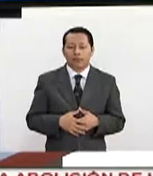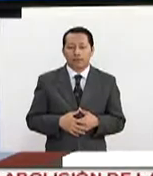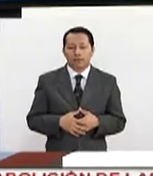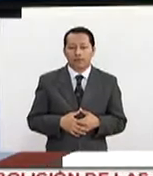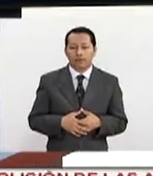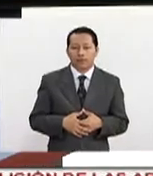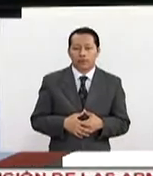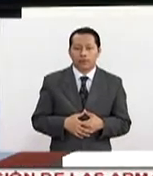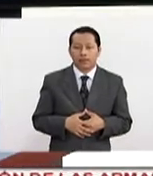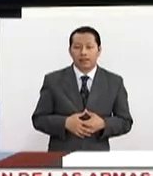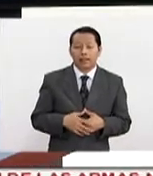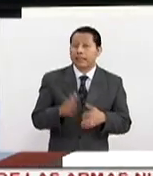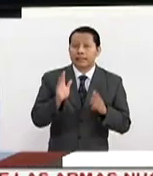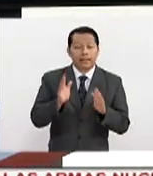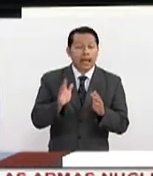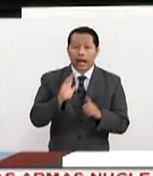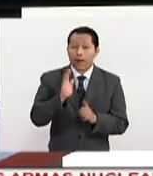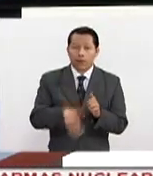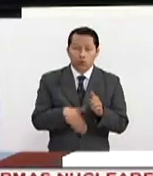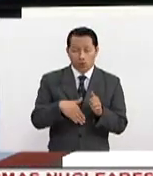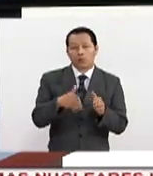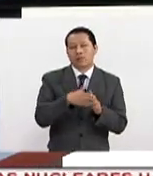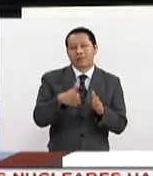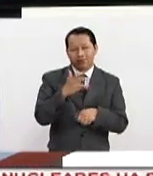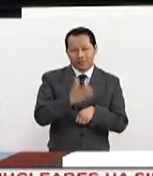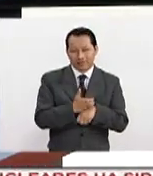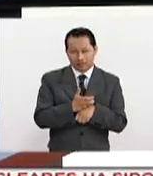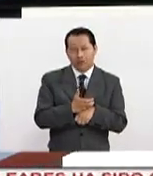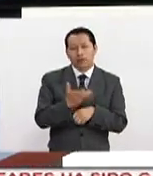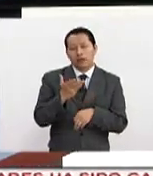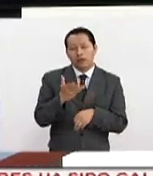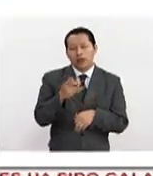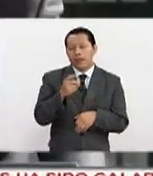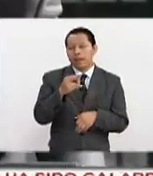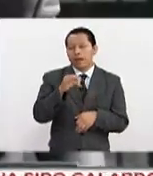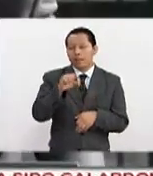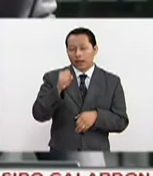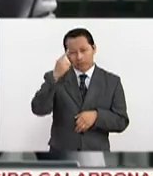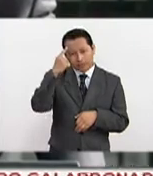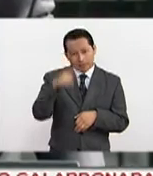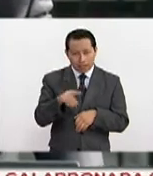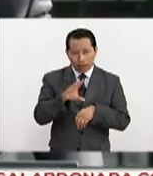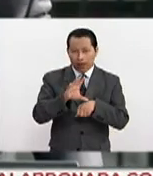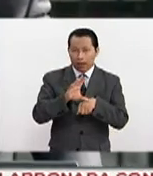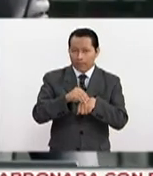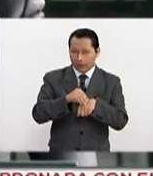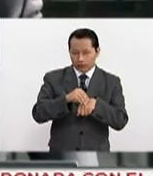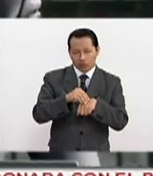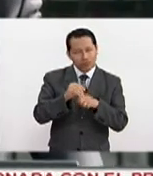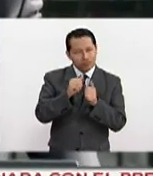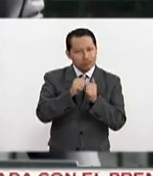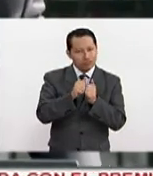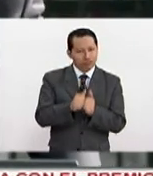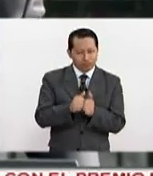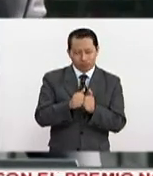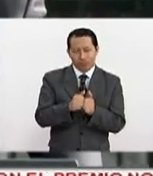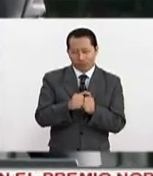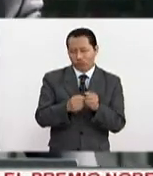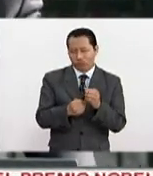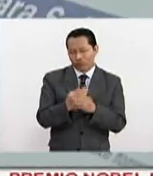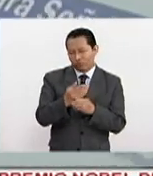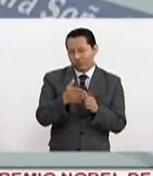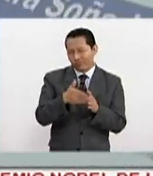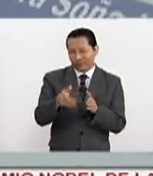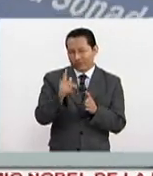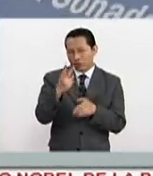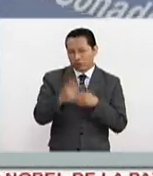Ayer venció el plazo que otorgó el presidente de Estados Unidos, Donald Trump, a los Dreamers para renovar sus permisos de residencia y empleo por